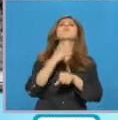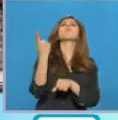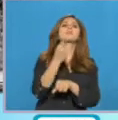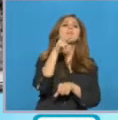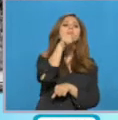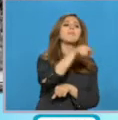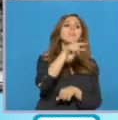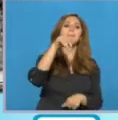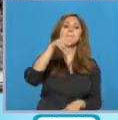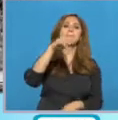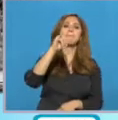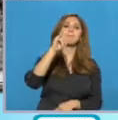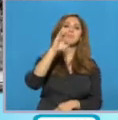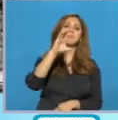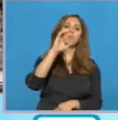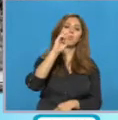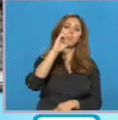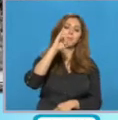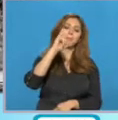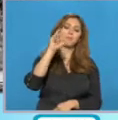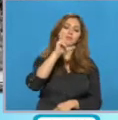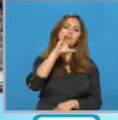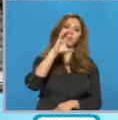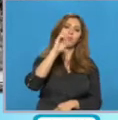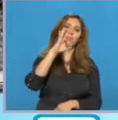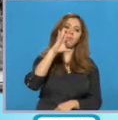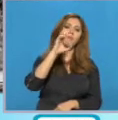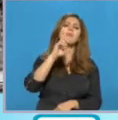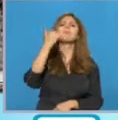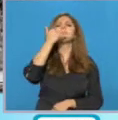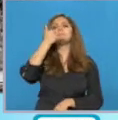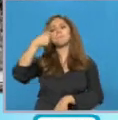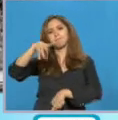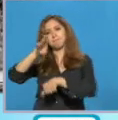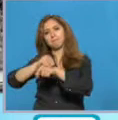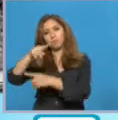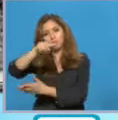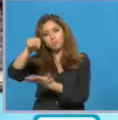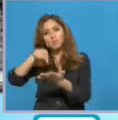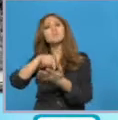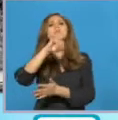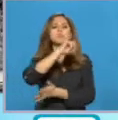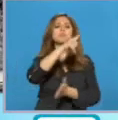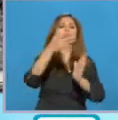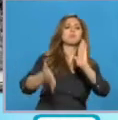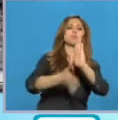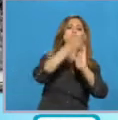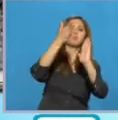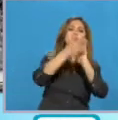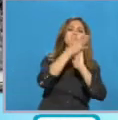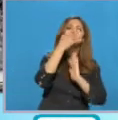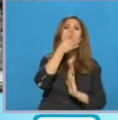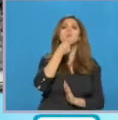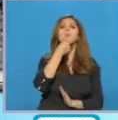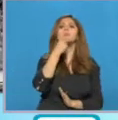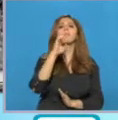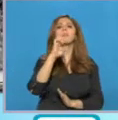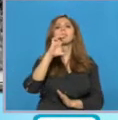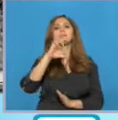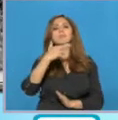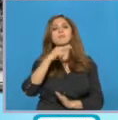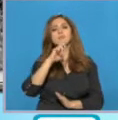está en Mixcoac, Porfirio Díaz le pide los terrenos a este señor Torres Adalid, construyen ahí con el diseño de Echegaray, construyen este